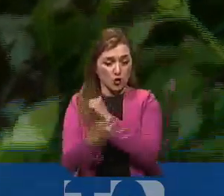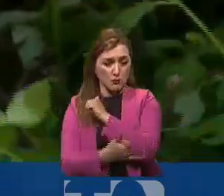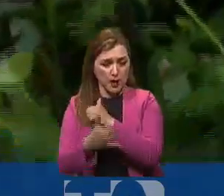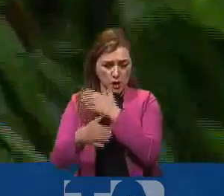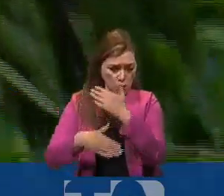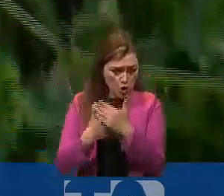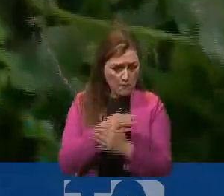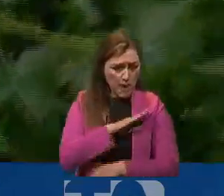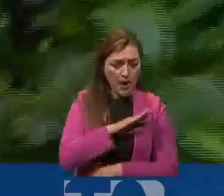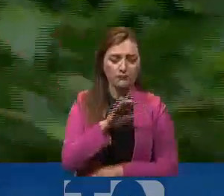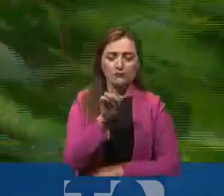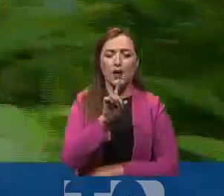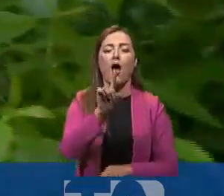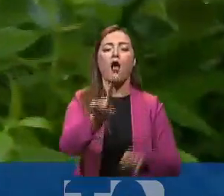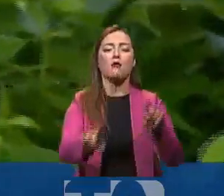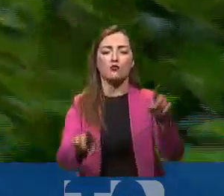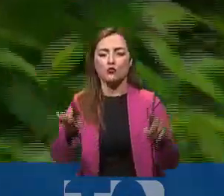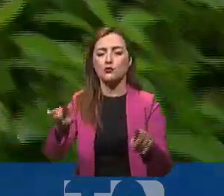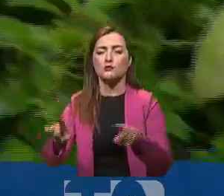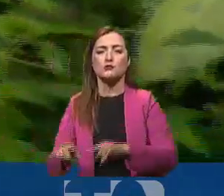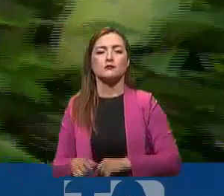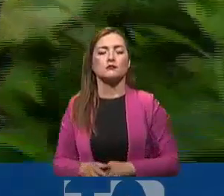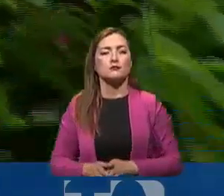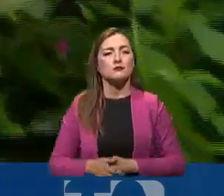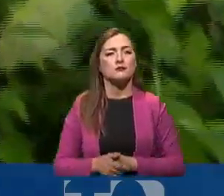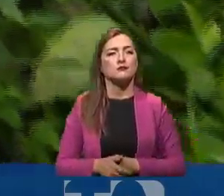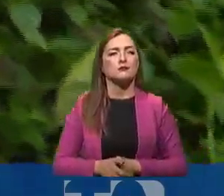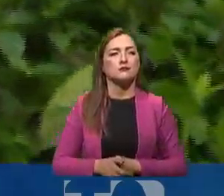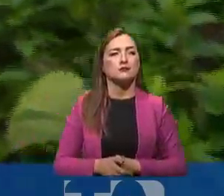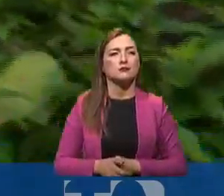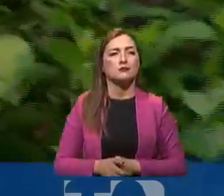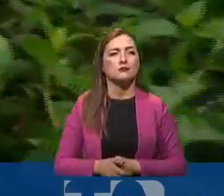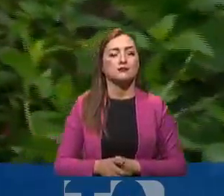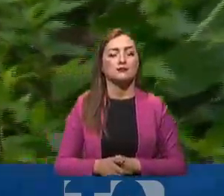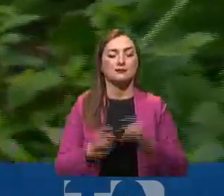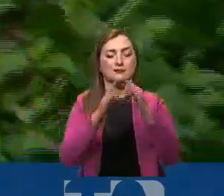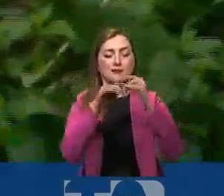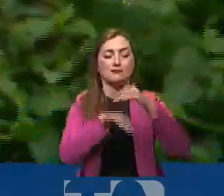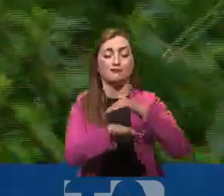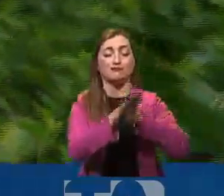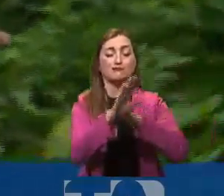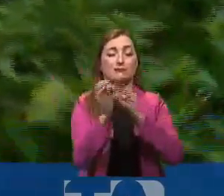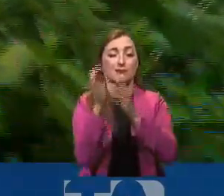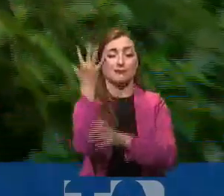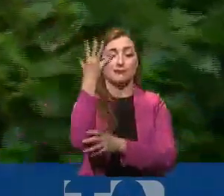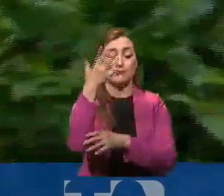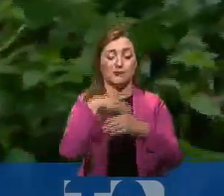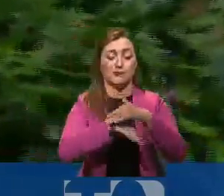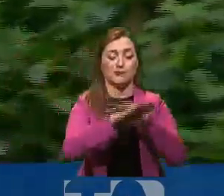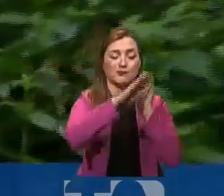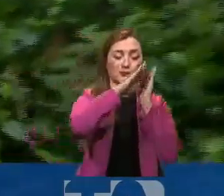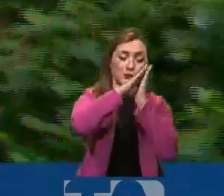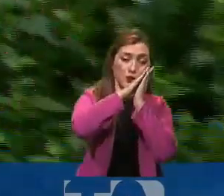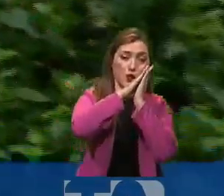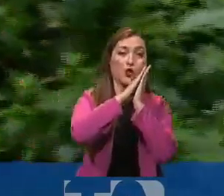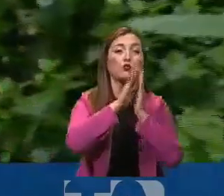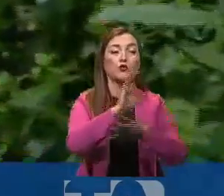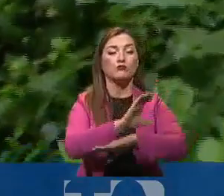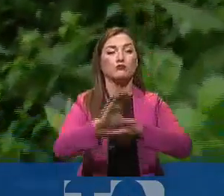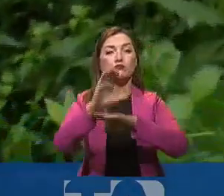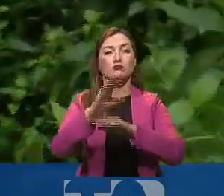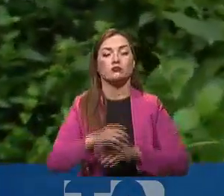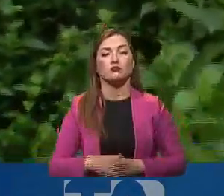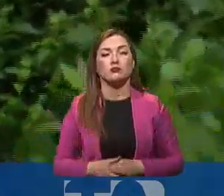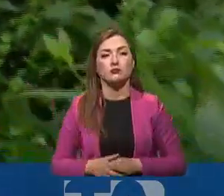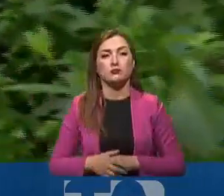personas que se están dedicando a esto, a delinquir justamente y pernoctando en estos lugares, en estos espacios, en medio de los bosques. No